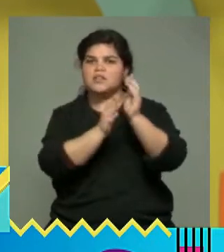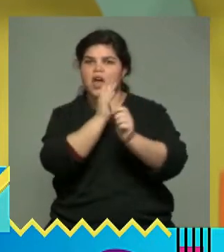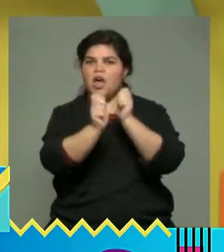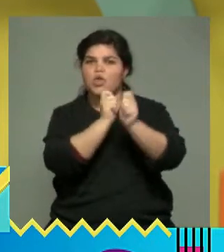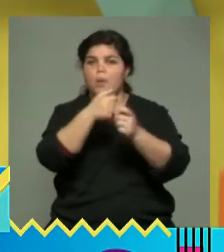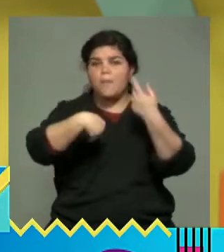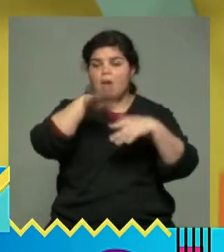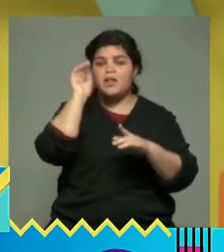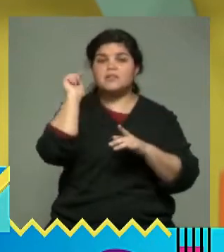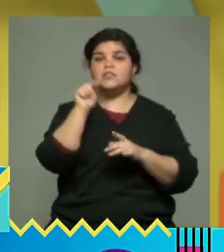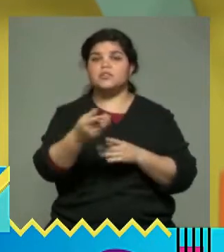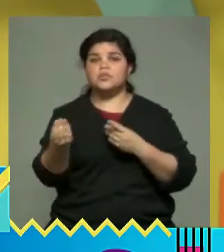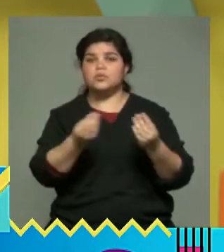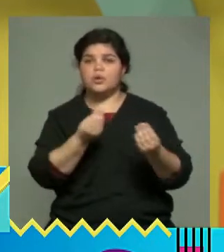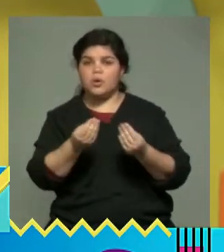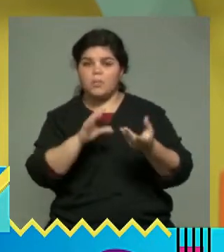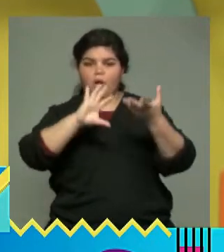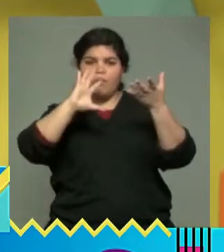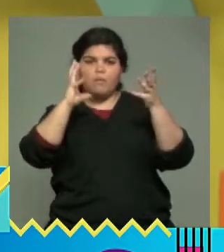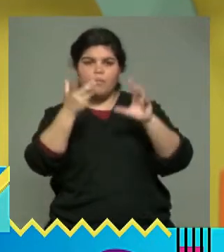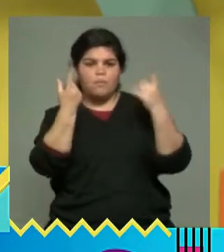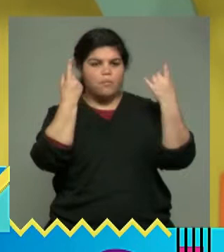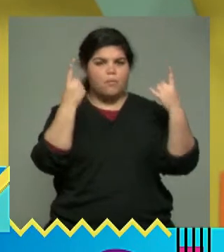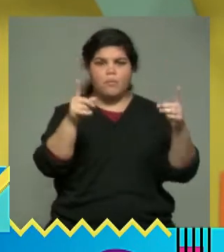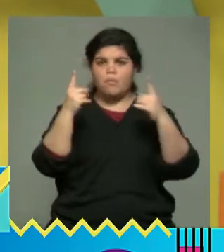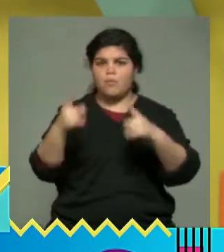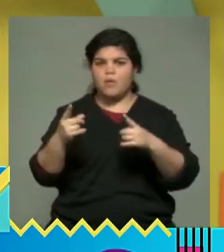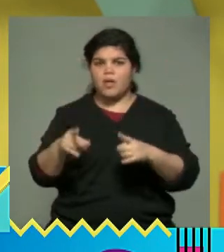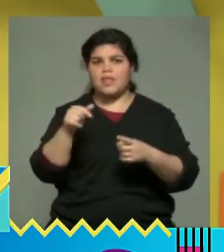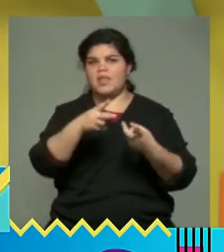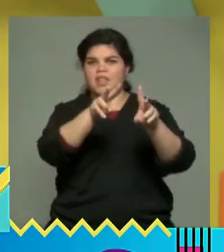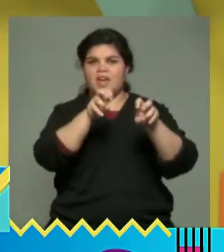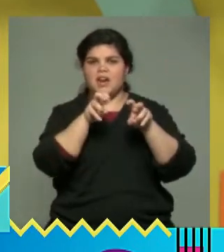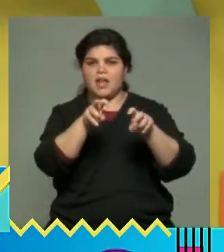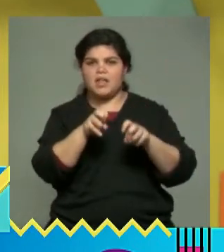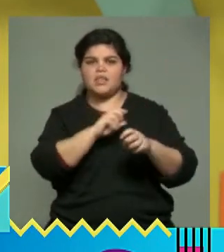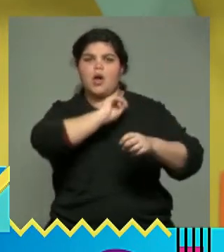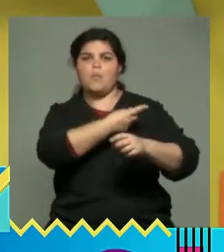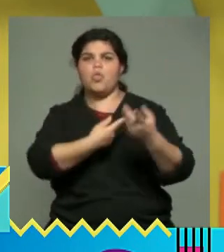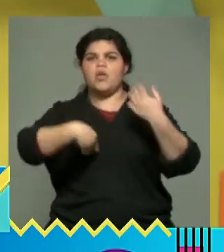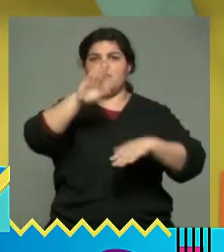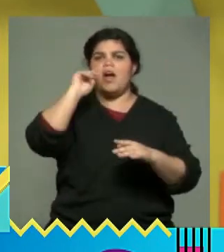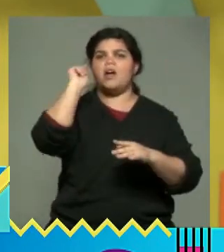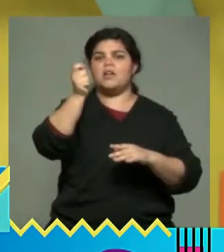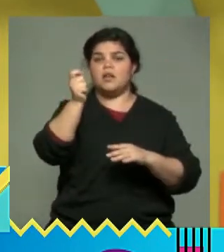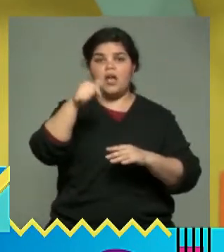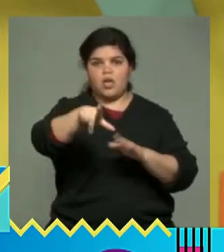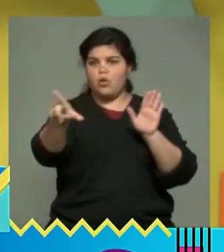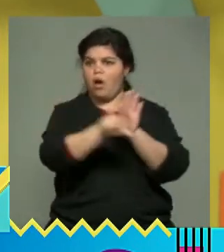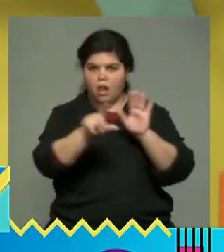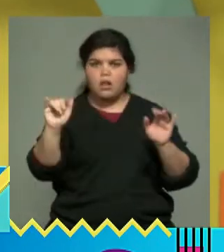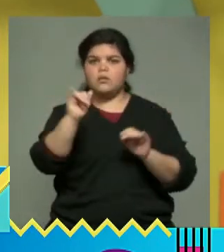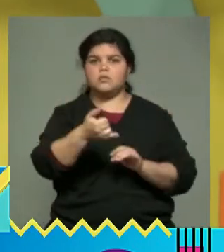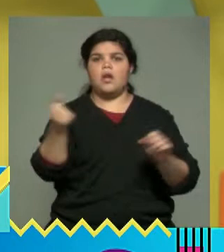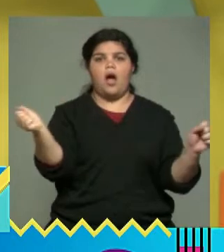una distribución en el mundo desigual de la renta, de las relaciones de poder, y que bueno, y que ellos lo tienen legalizado y lo